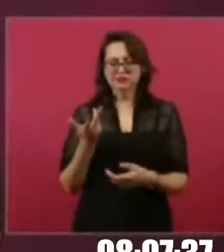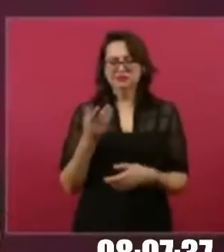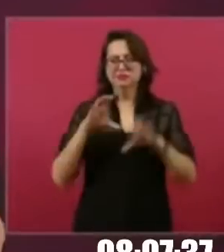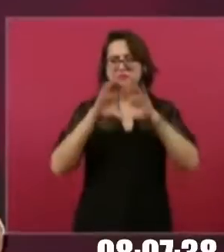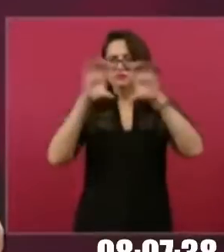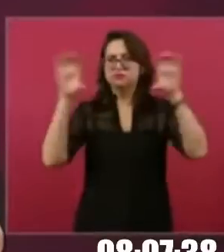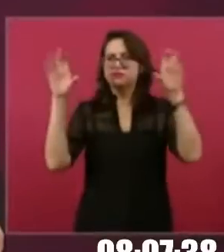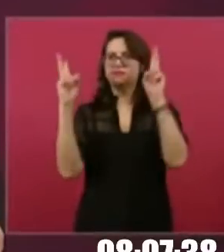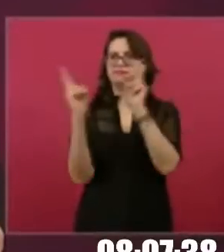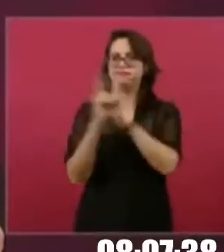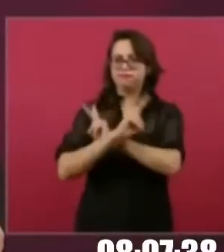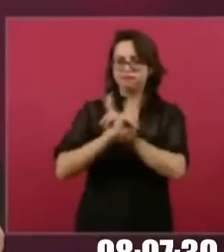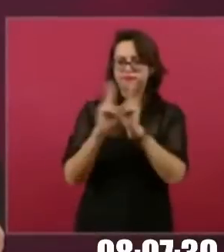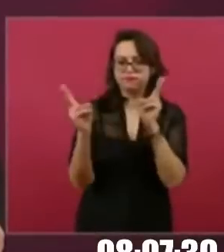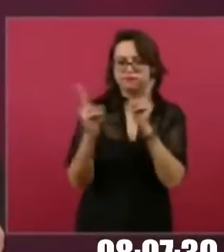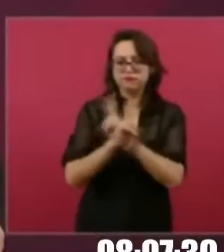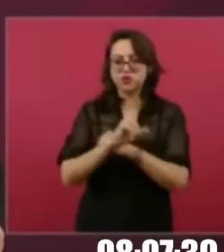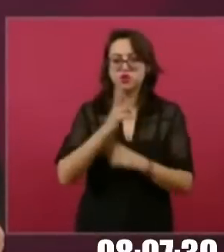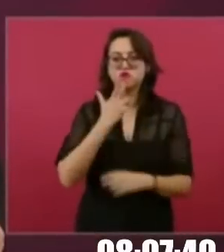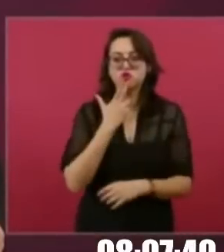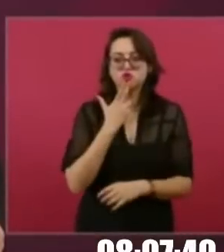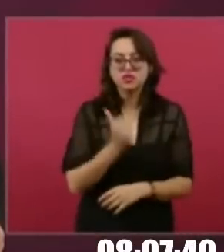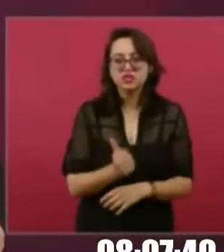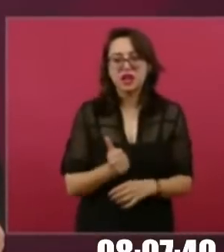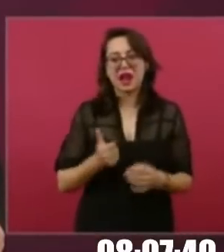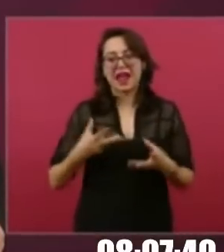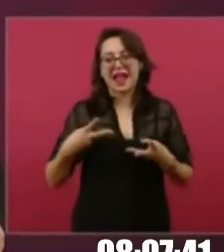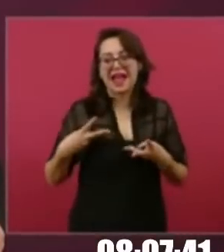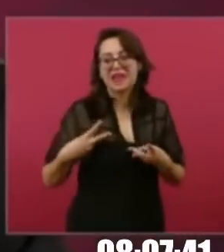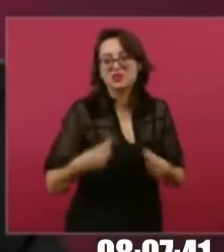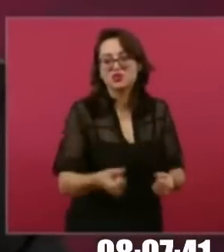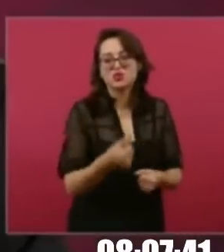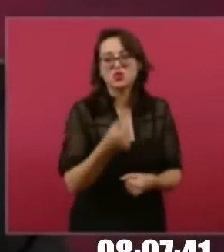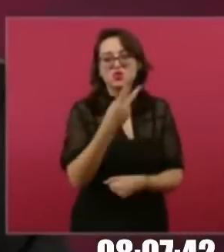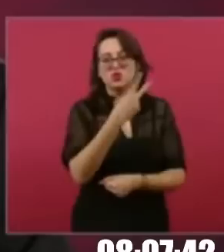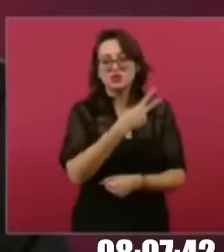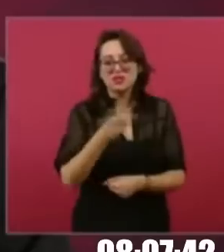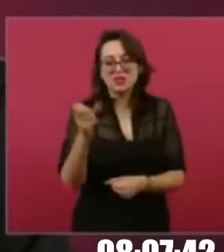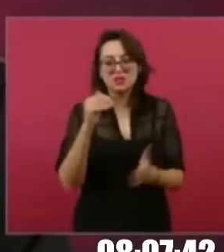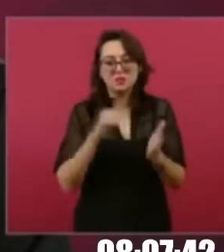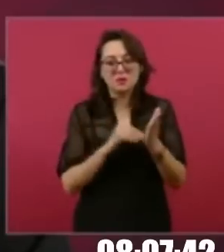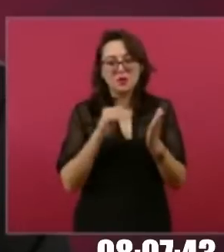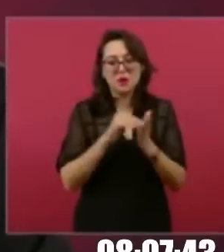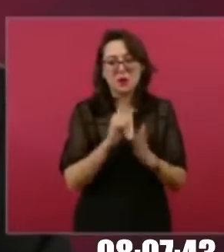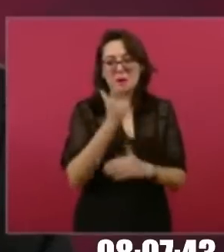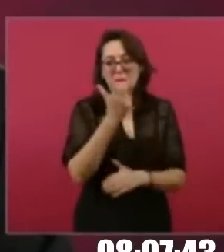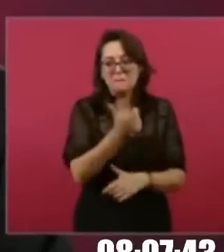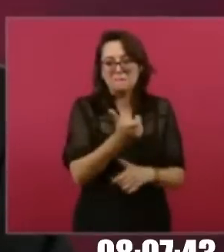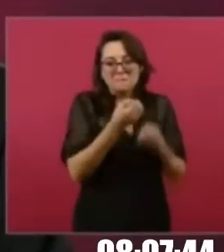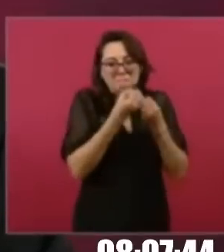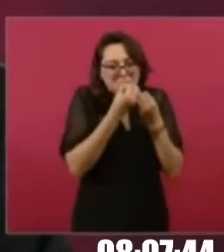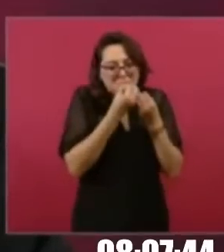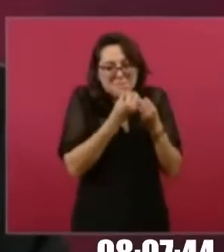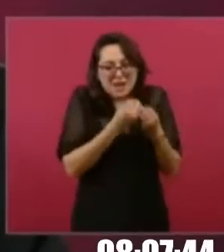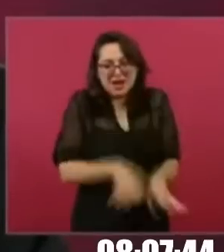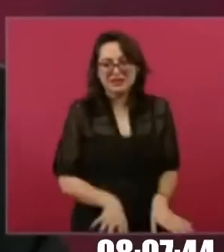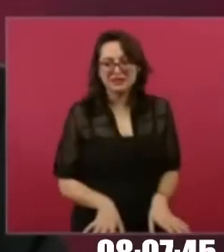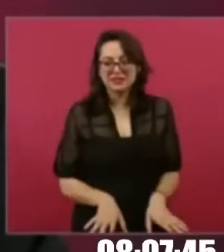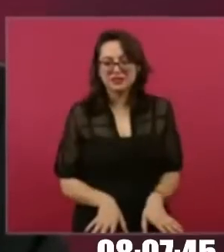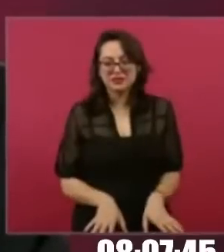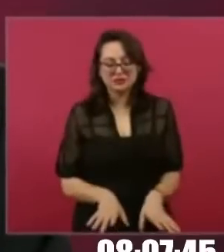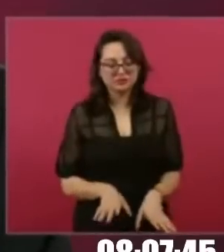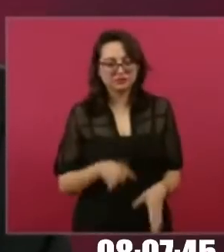más de 200 millones de pesos invertidos ni siquiera habían conectado el drenaje